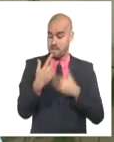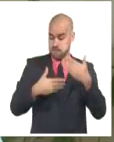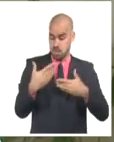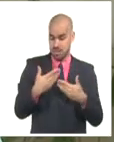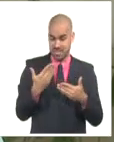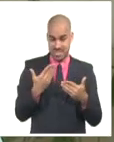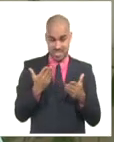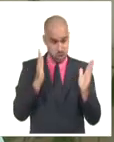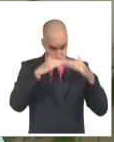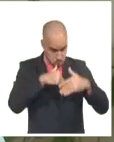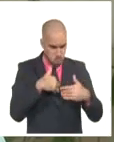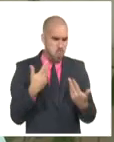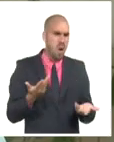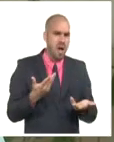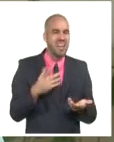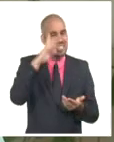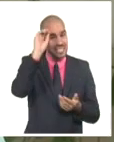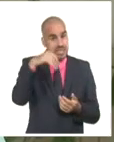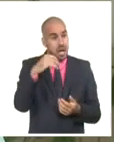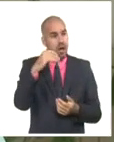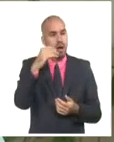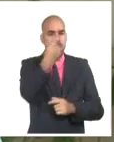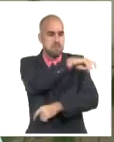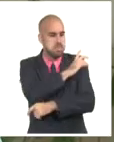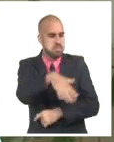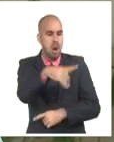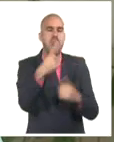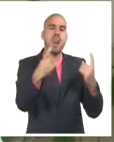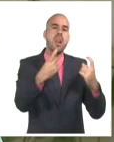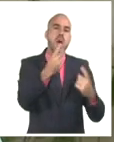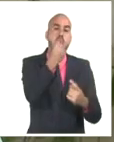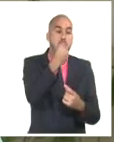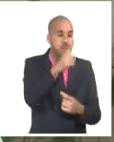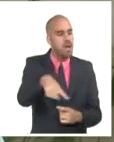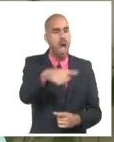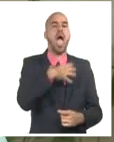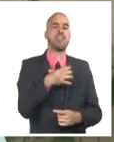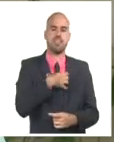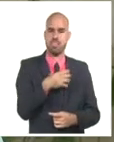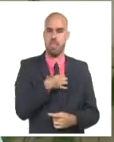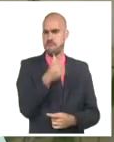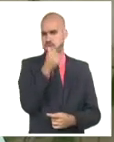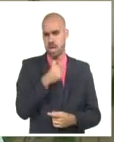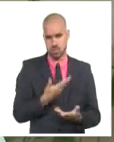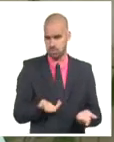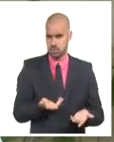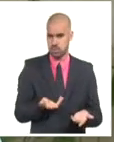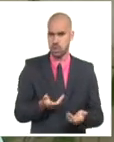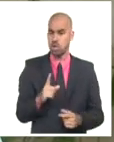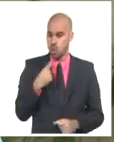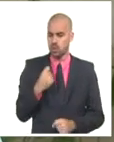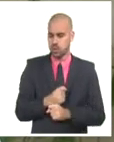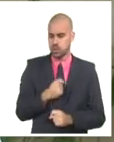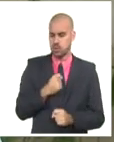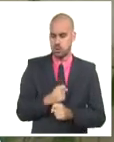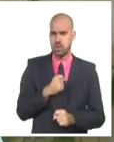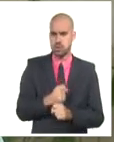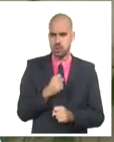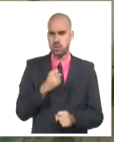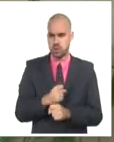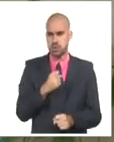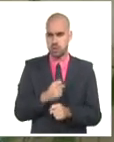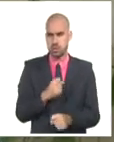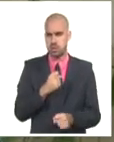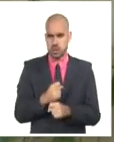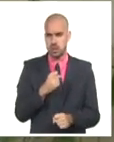la mesa el cubano toda la comida que se necesita para satisfacer todas sus necesidades. Trabajamos todos los días más